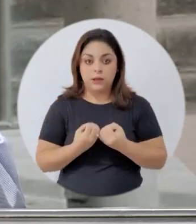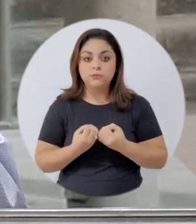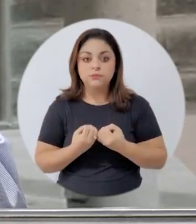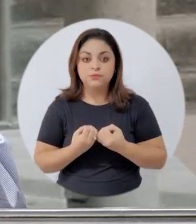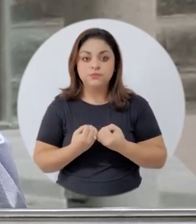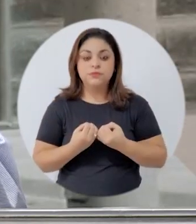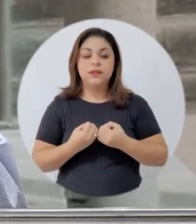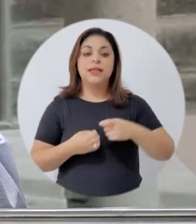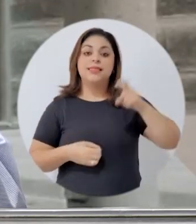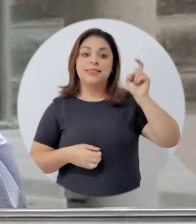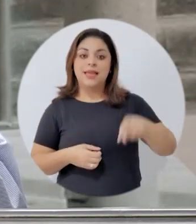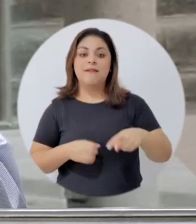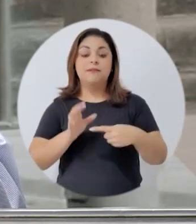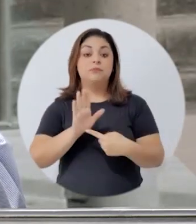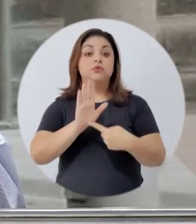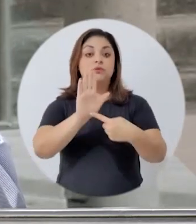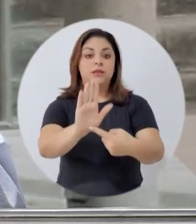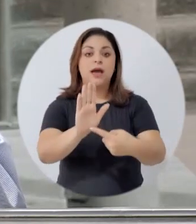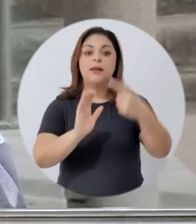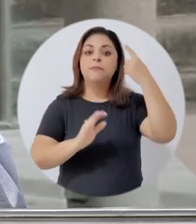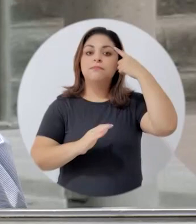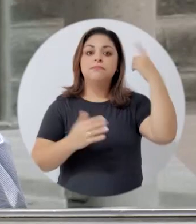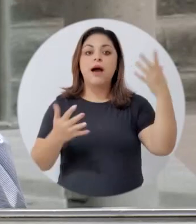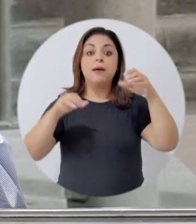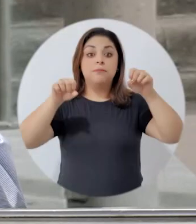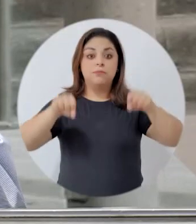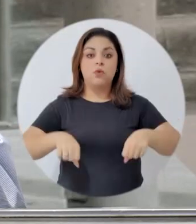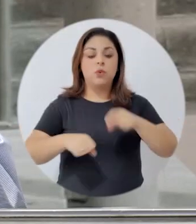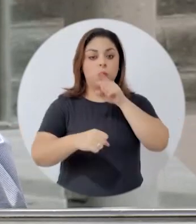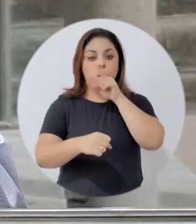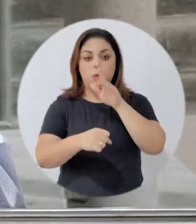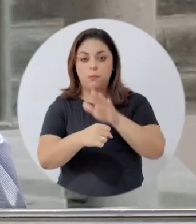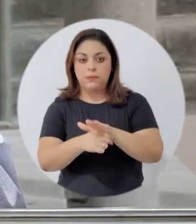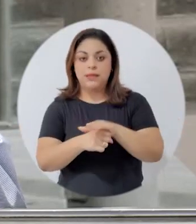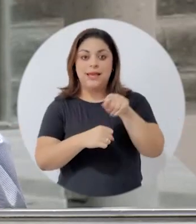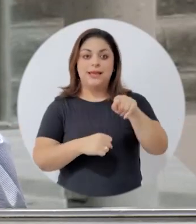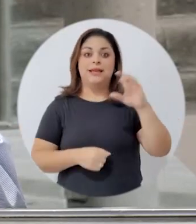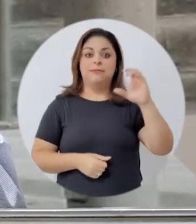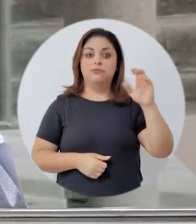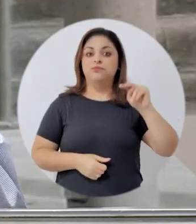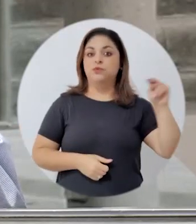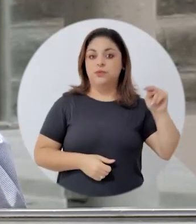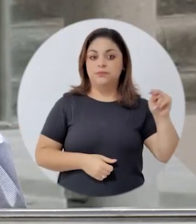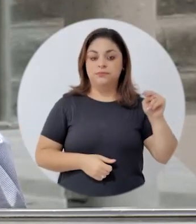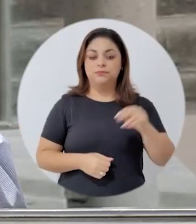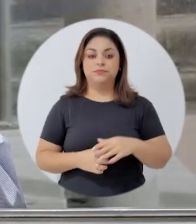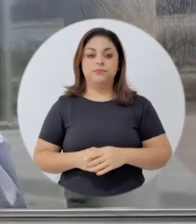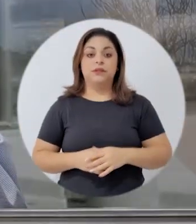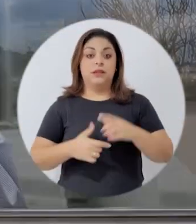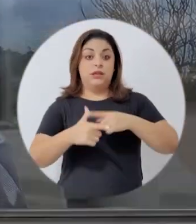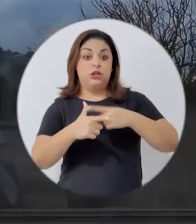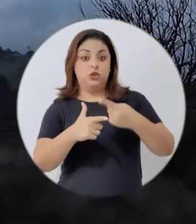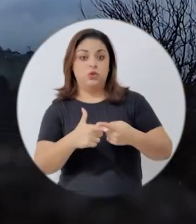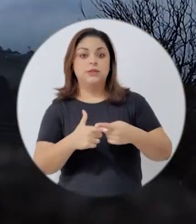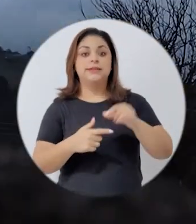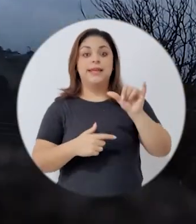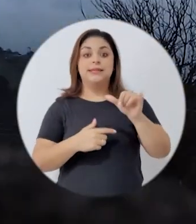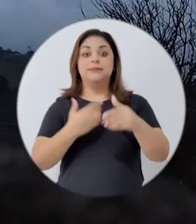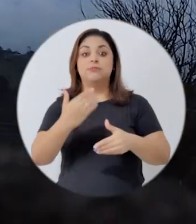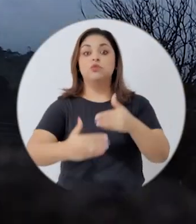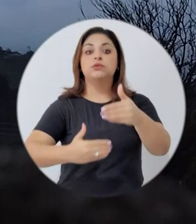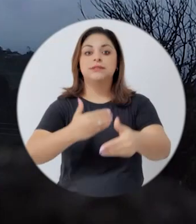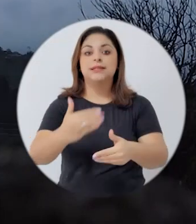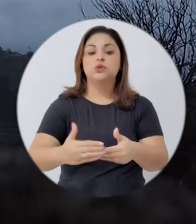organización debe demostrar para poder cumplir con esta carbono neutralidad. Entonces,